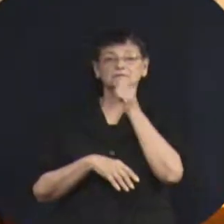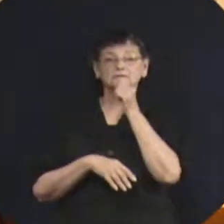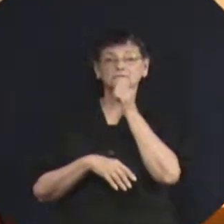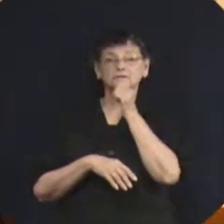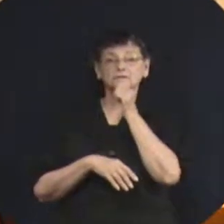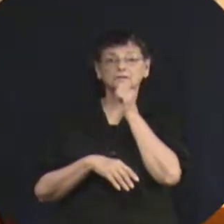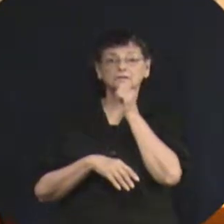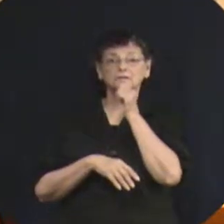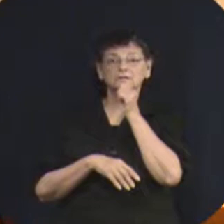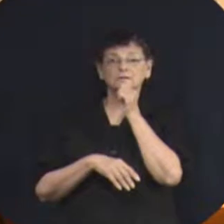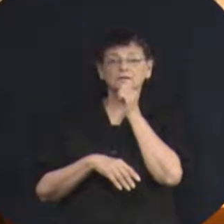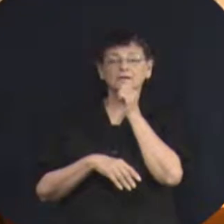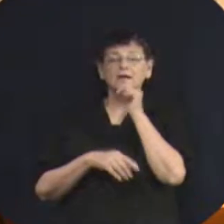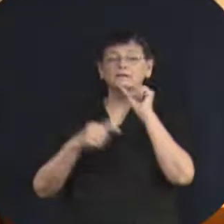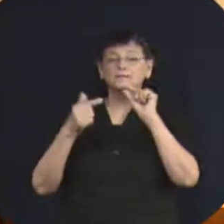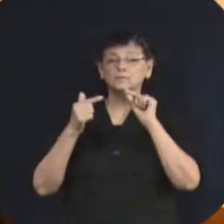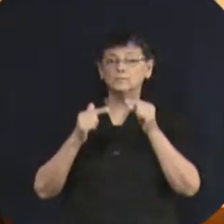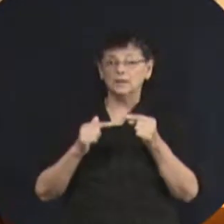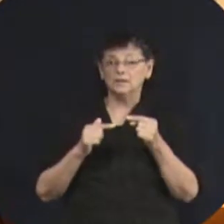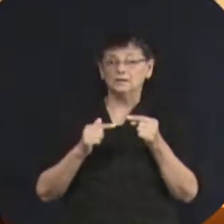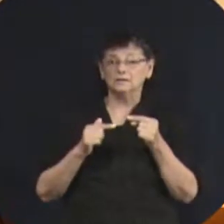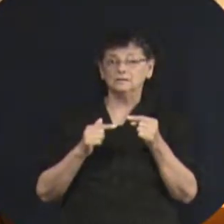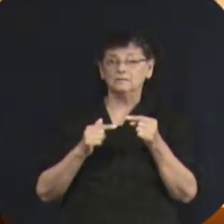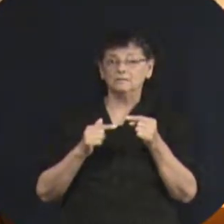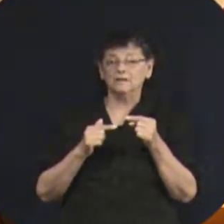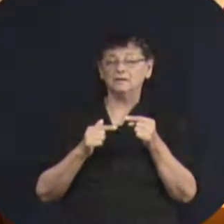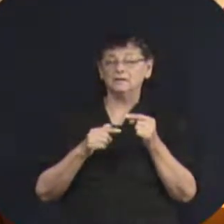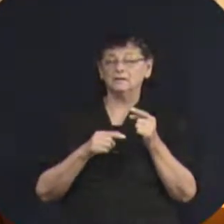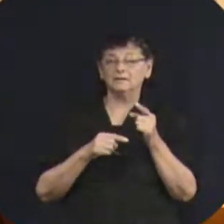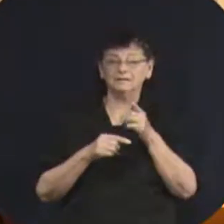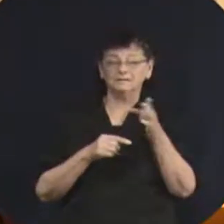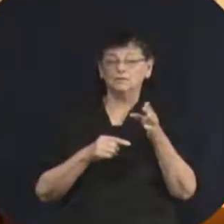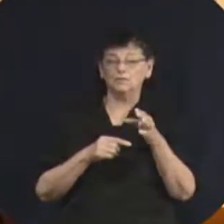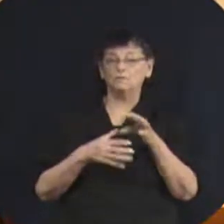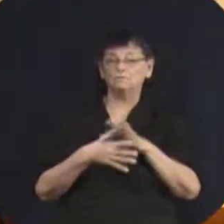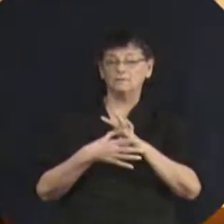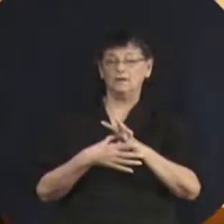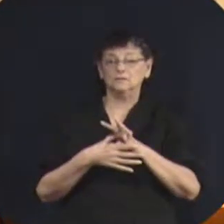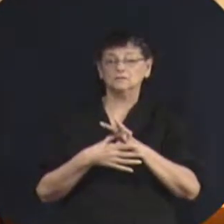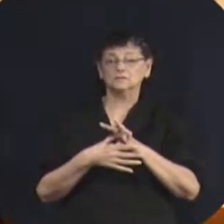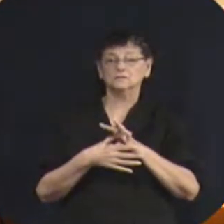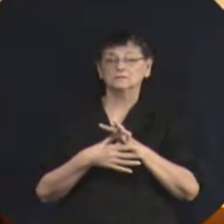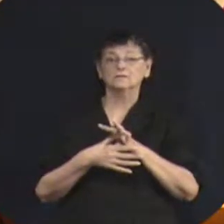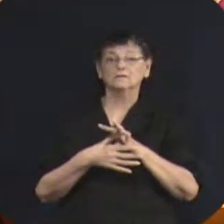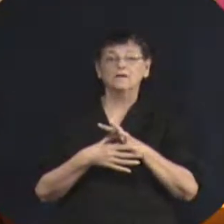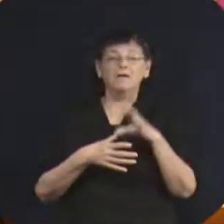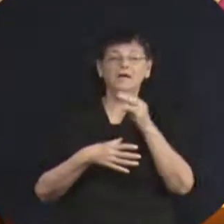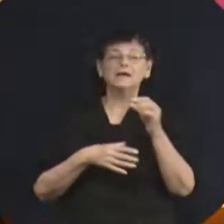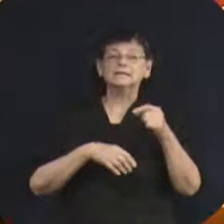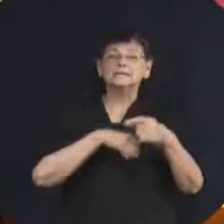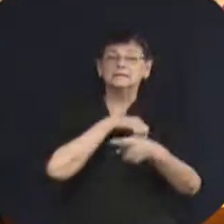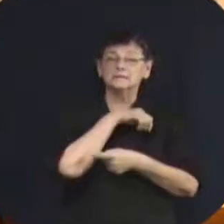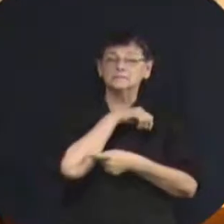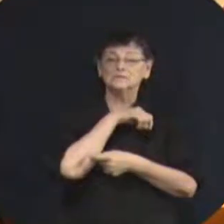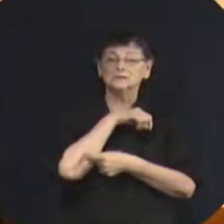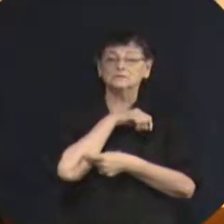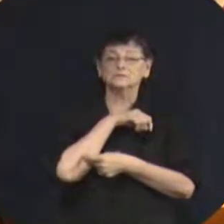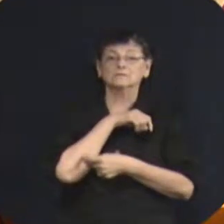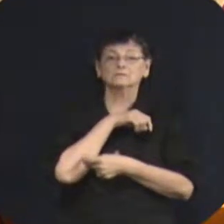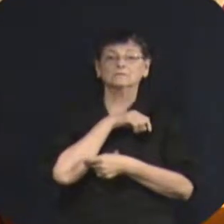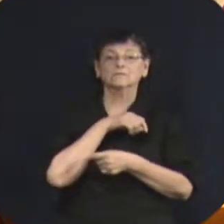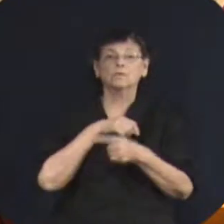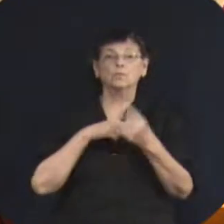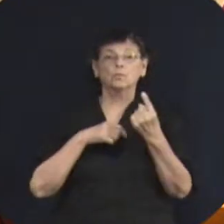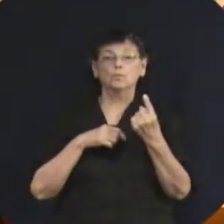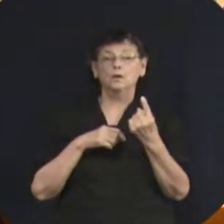sufrimiento y el dolor en su propia carne? Y la tentación,